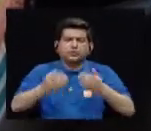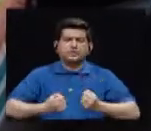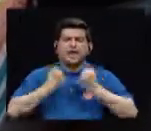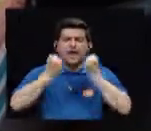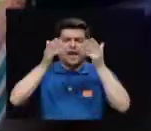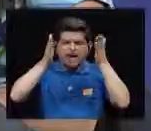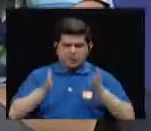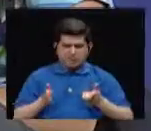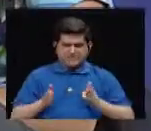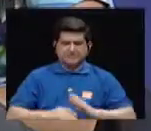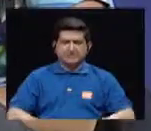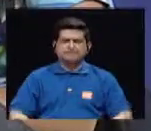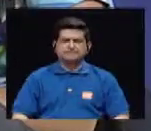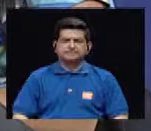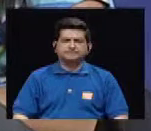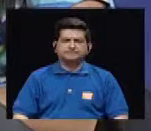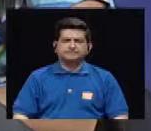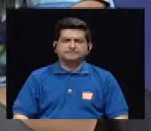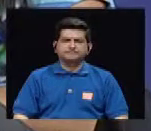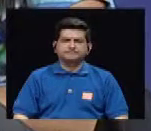Héroes, ¿verdad? Entonces,